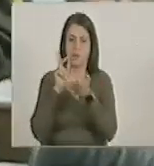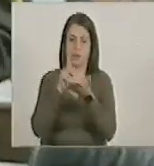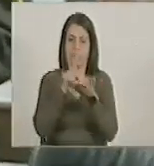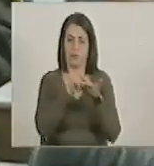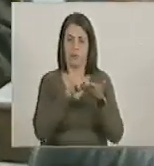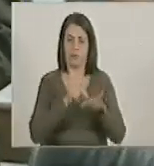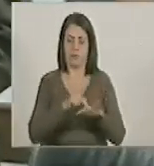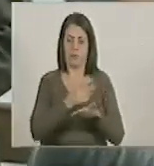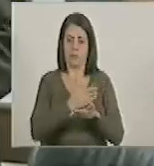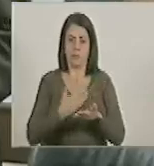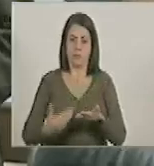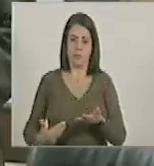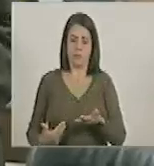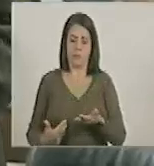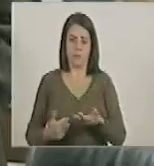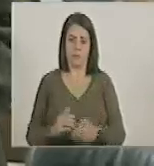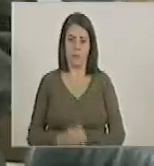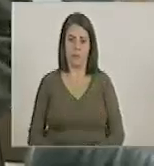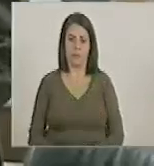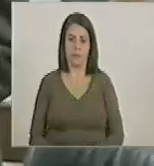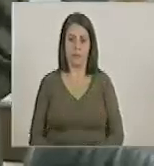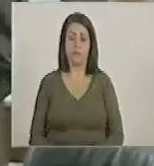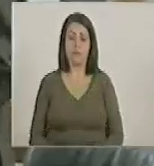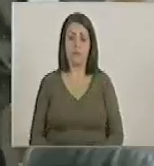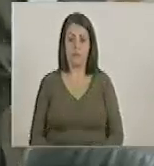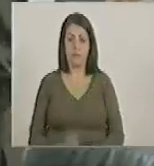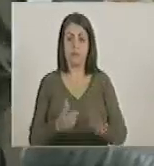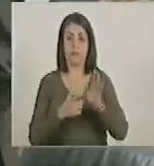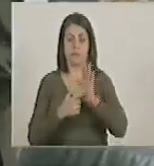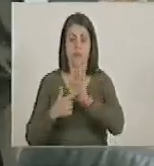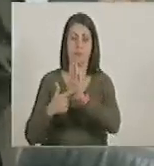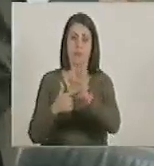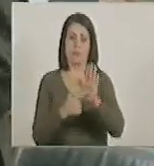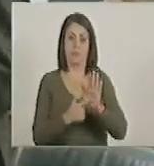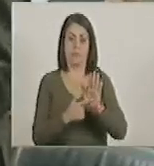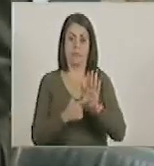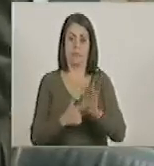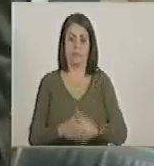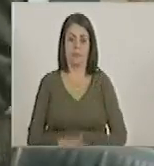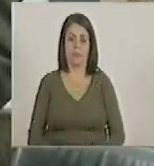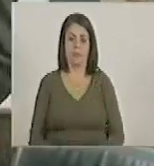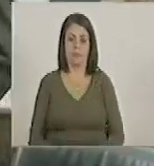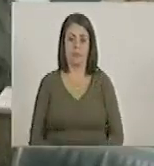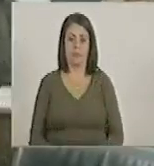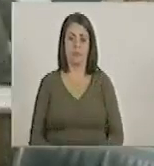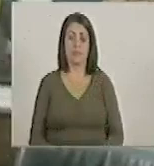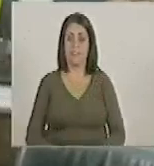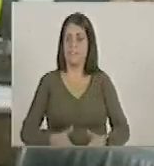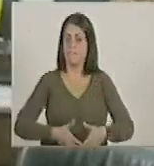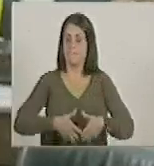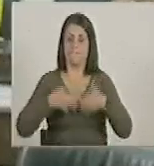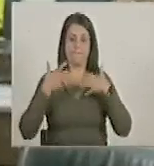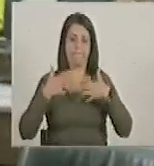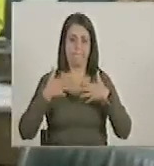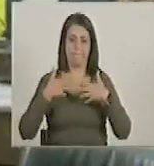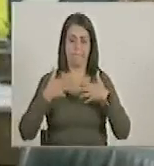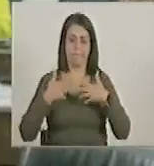intervención, presidente, para poner de manifiesto la indignación